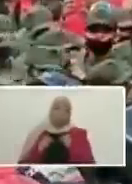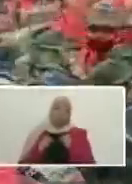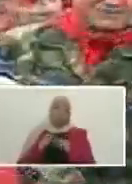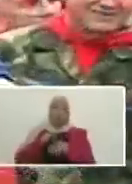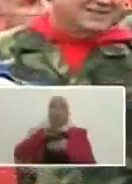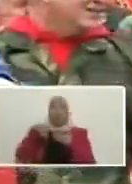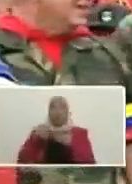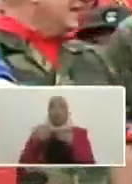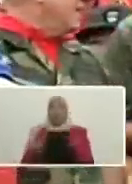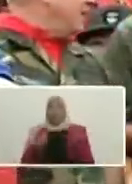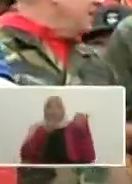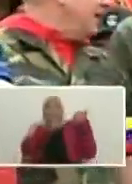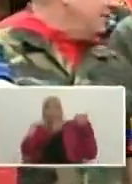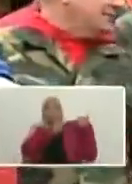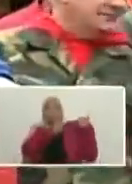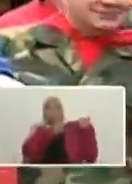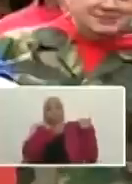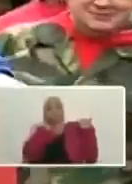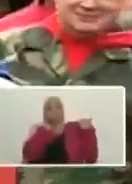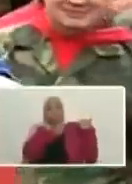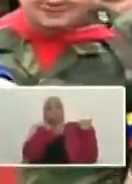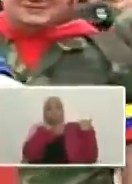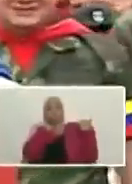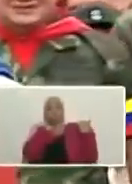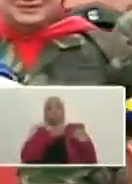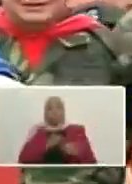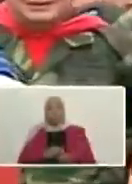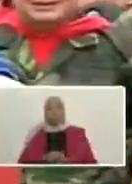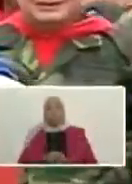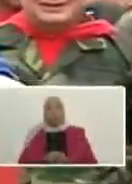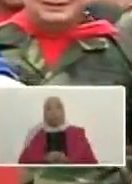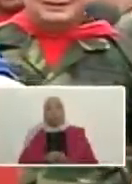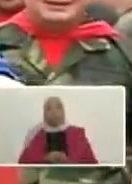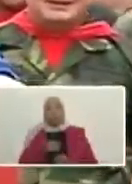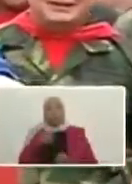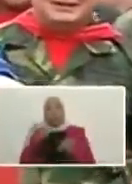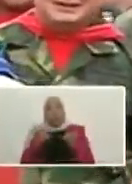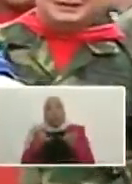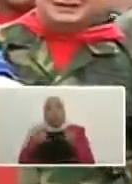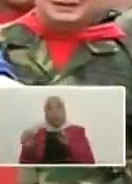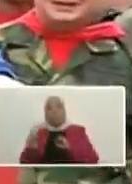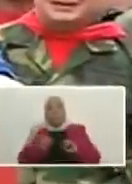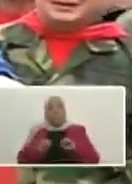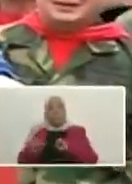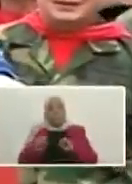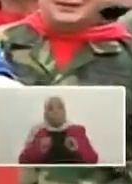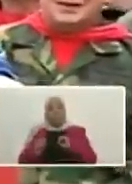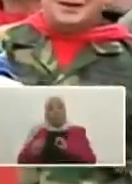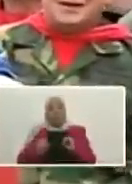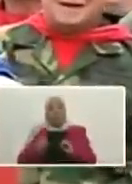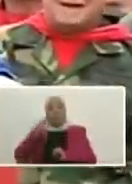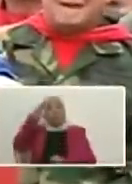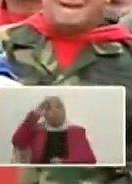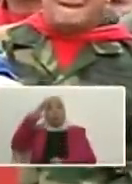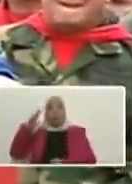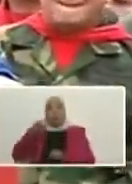toda la responsabilidad de este movimiento militar bolivariano.